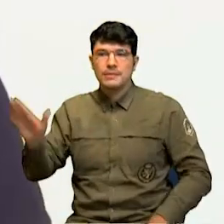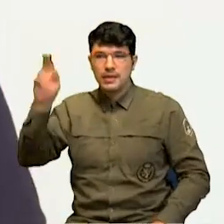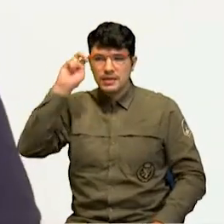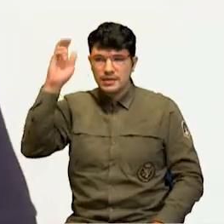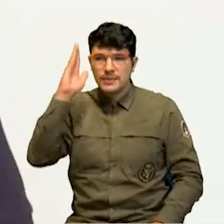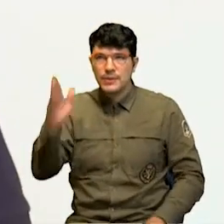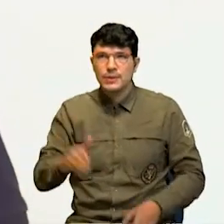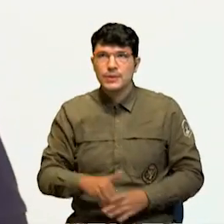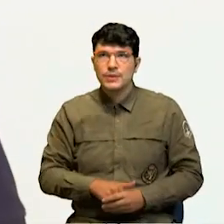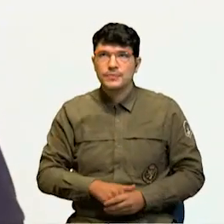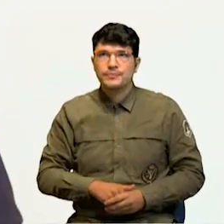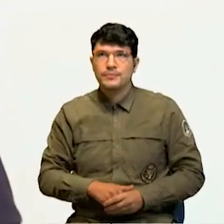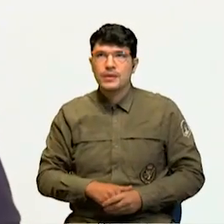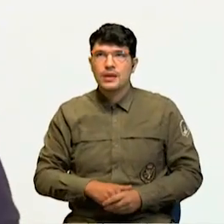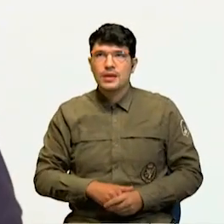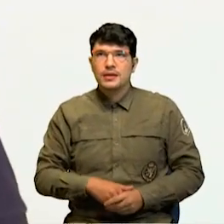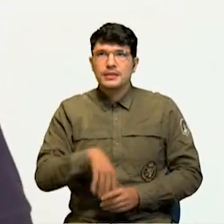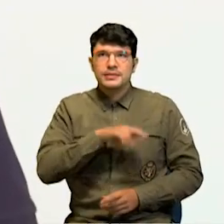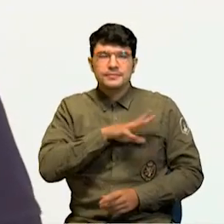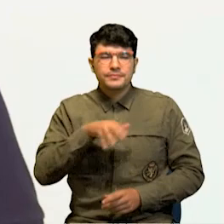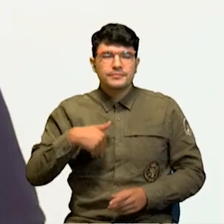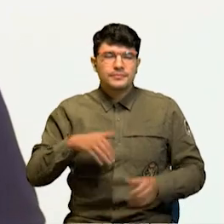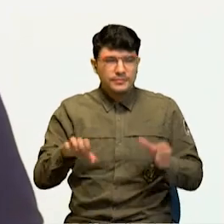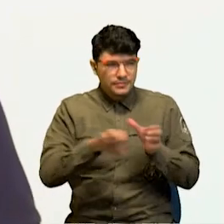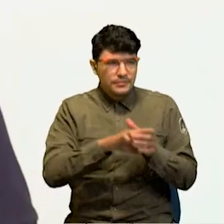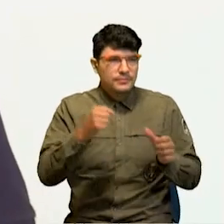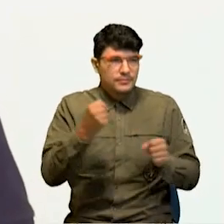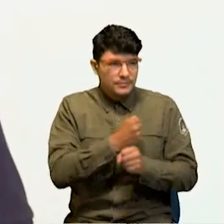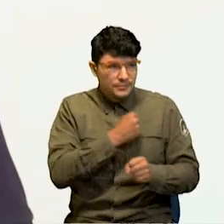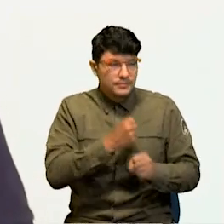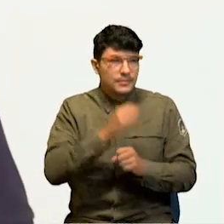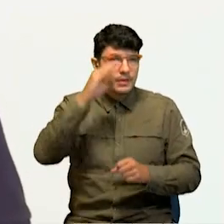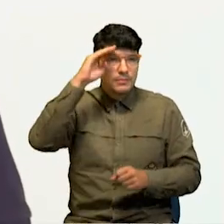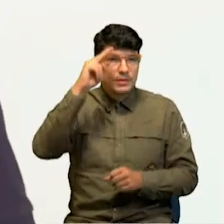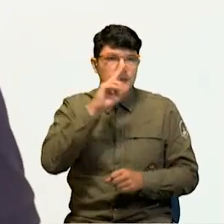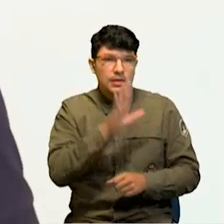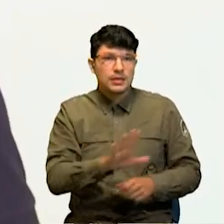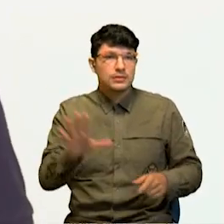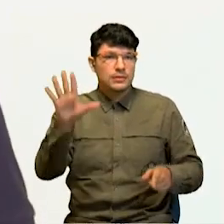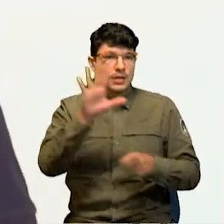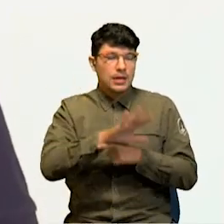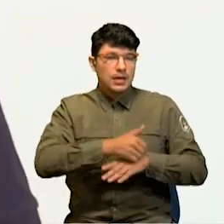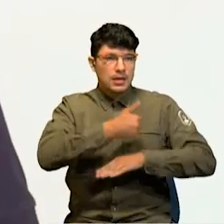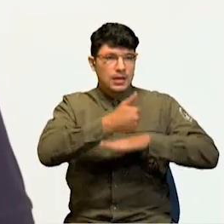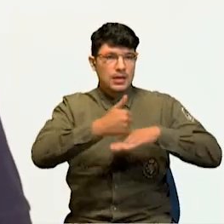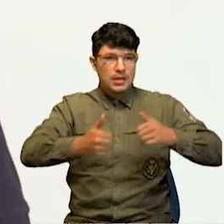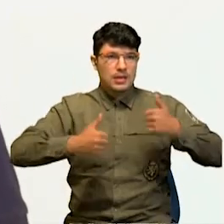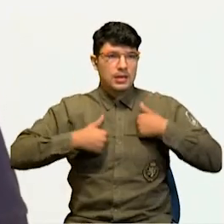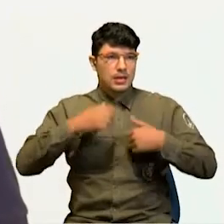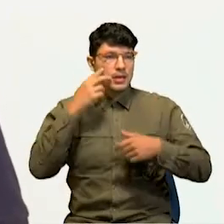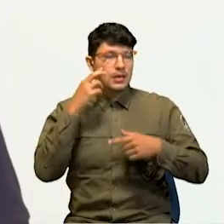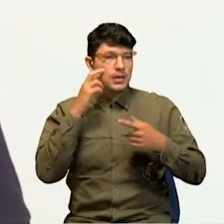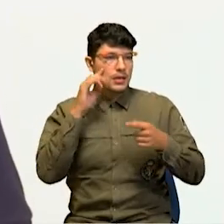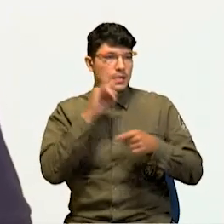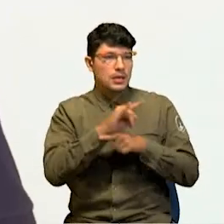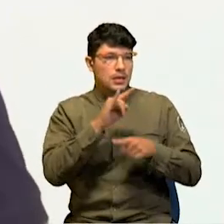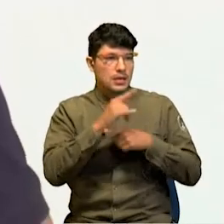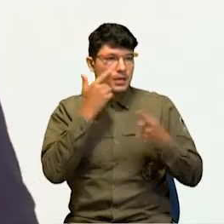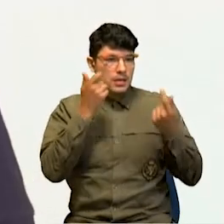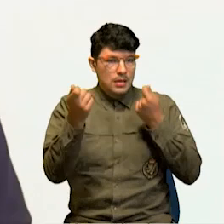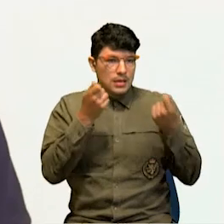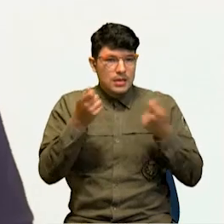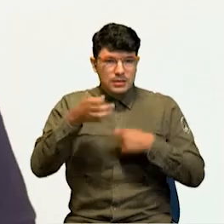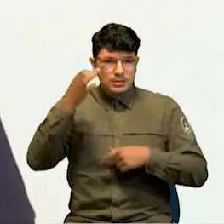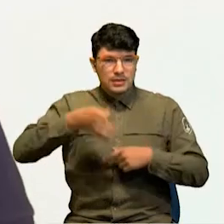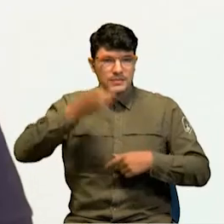tenemos un equipo de trabajo junto con la policía, el ejército, con unas estrategias bien establecidas, siempre